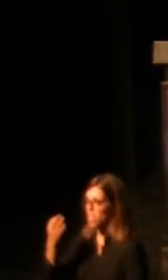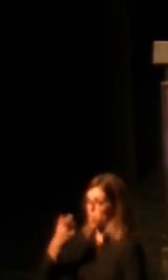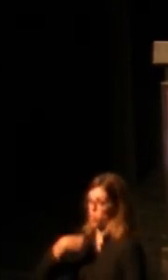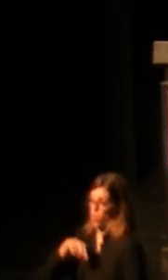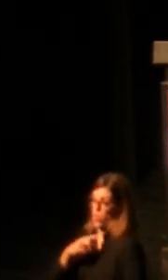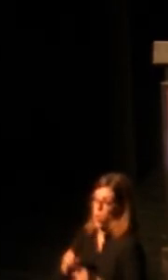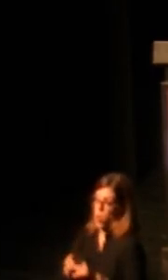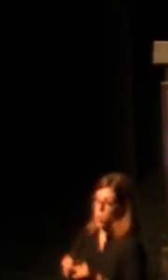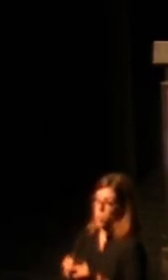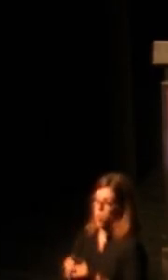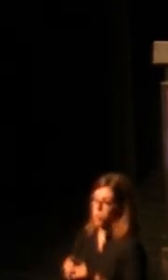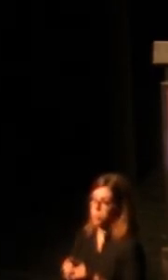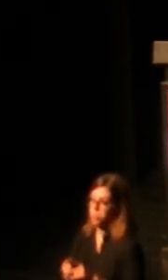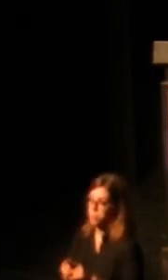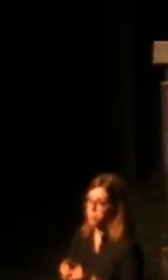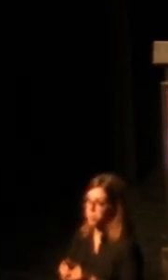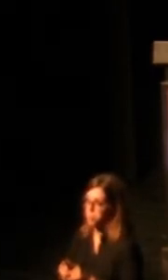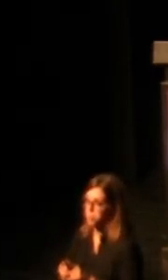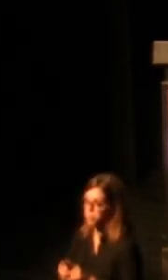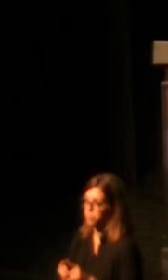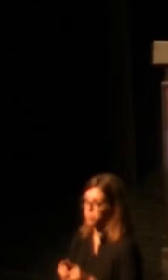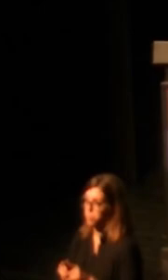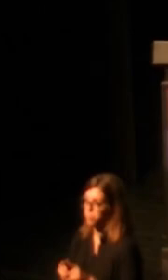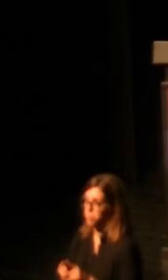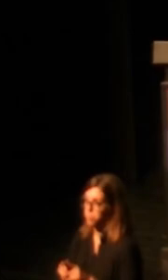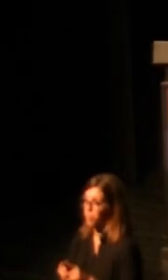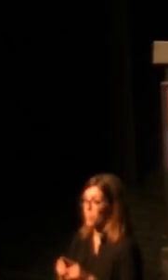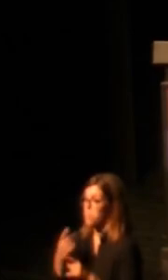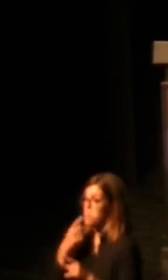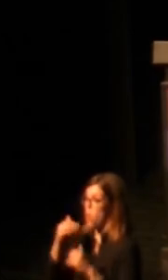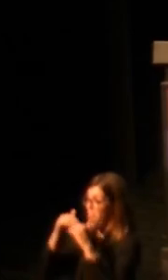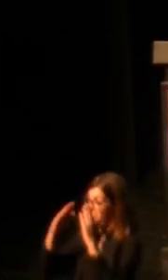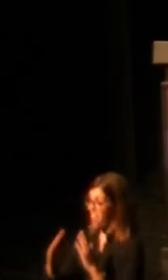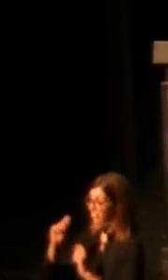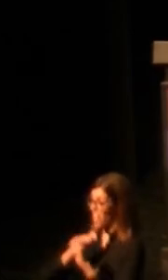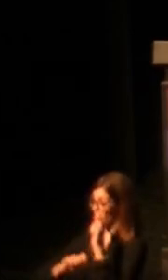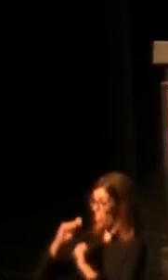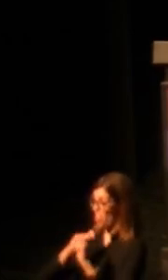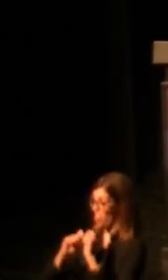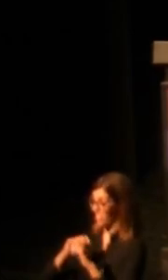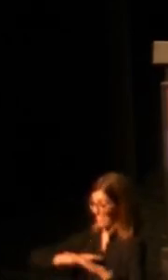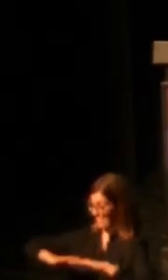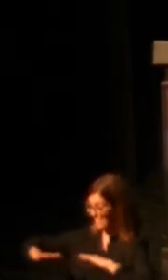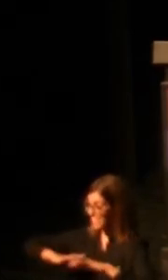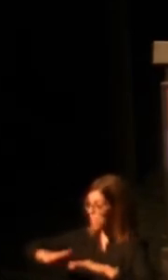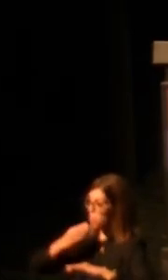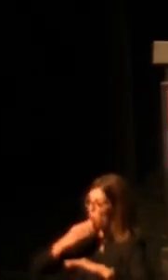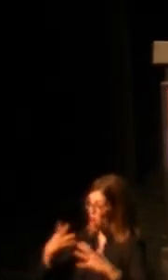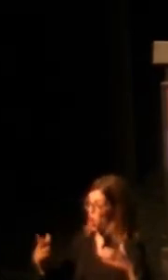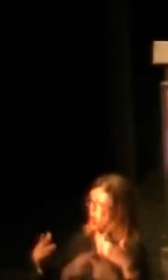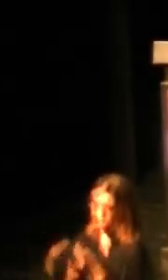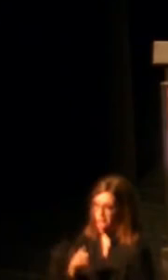de lo que debiéramos, pero que es lo que, por lo que hoy existe un movimiento asociativo, y es que juntos siempre nos ha ido mejor que